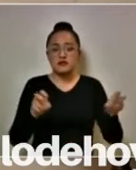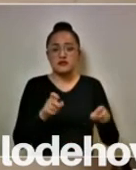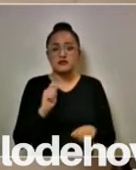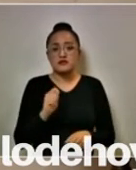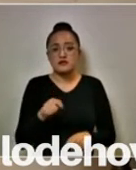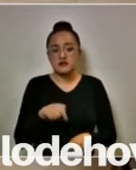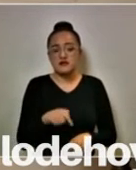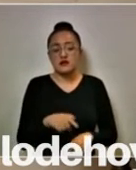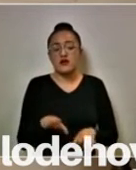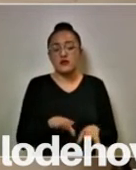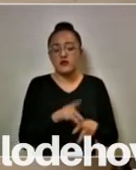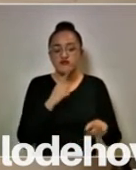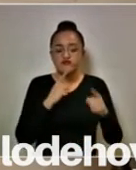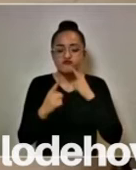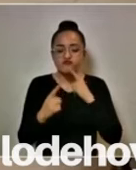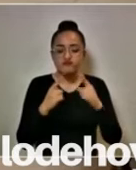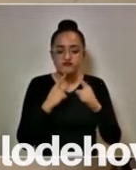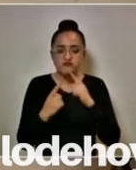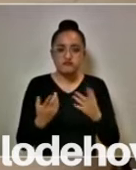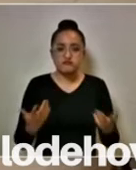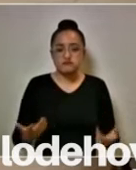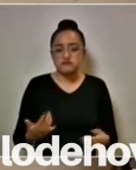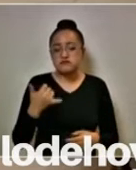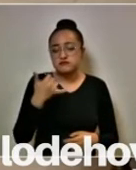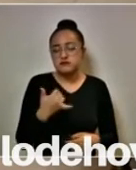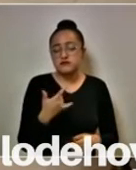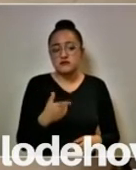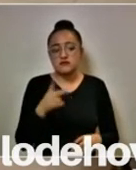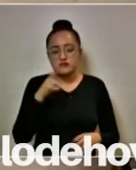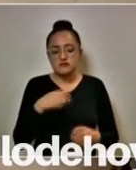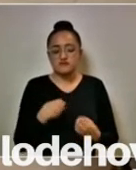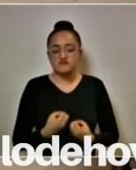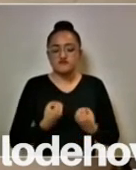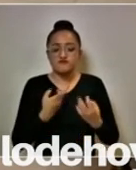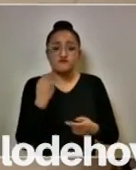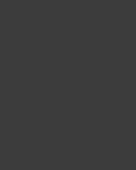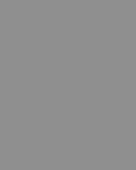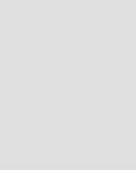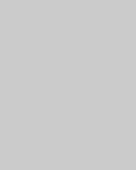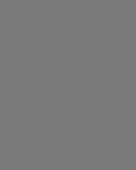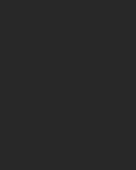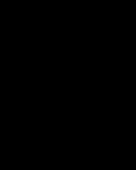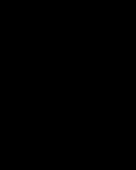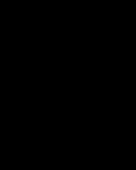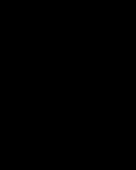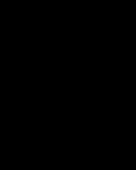del diálogo y de la compensación de sus labores,